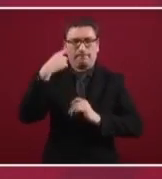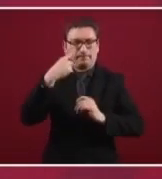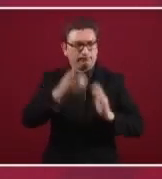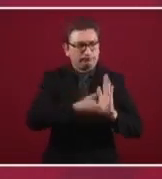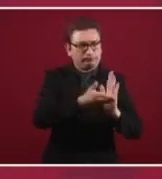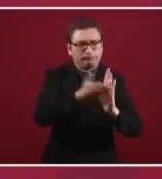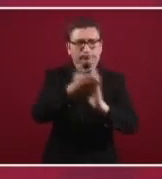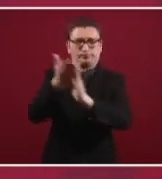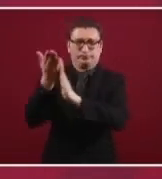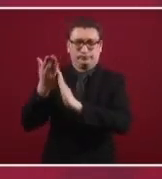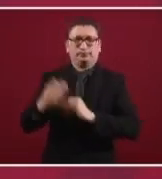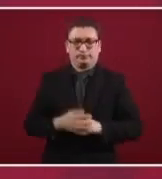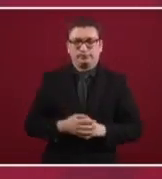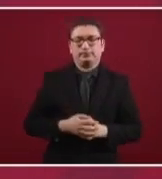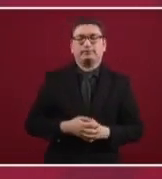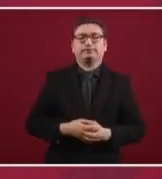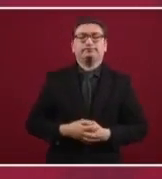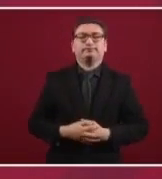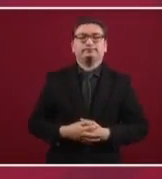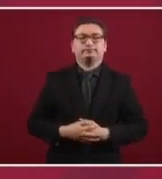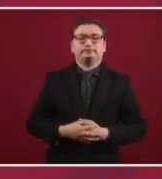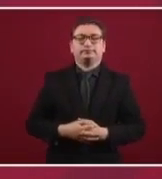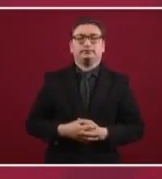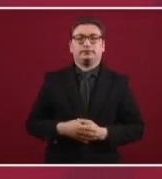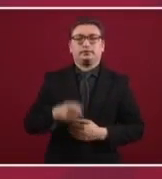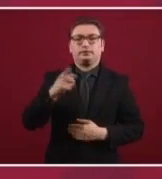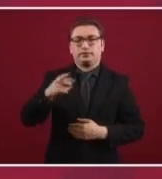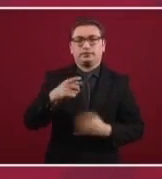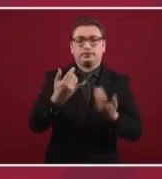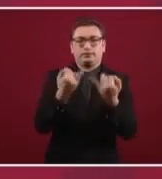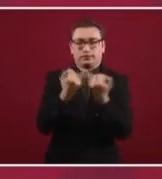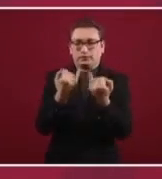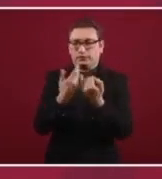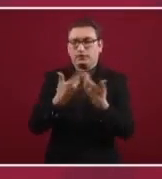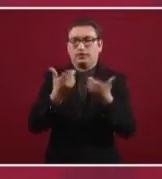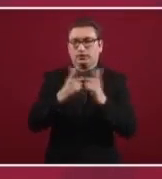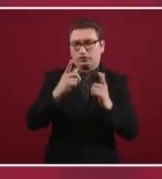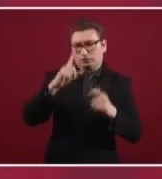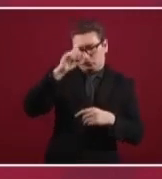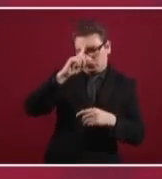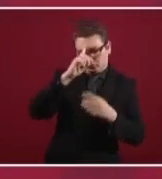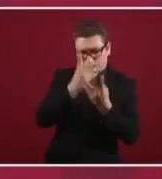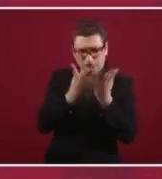infraestructura que está apoyando el Consejo Coordinador Empresarial